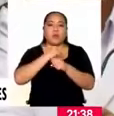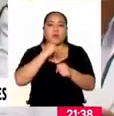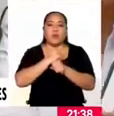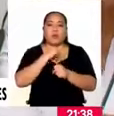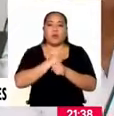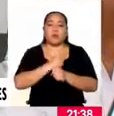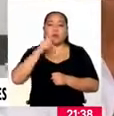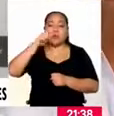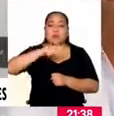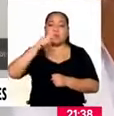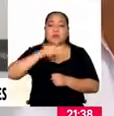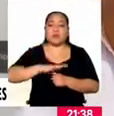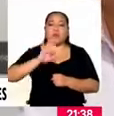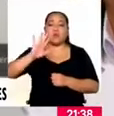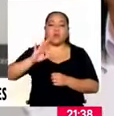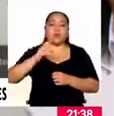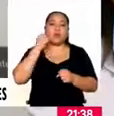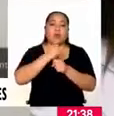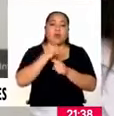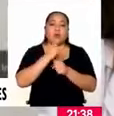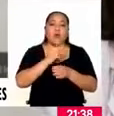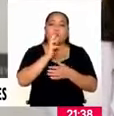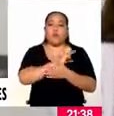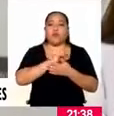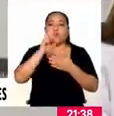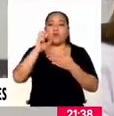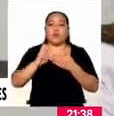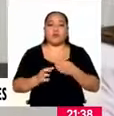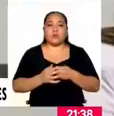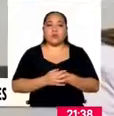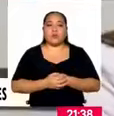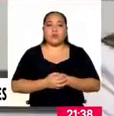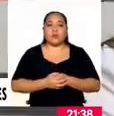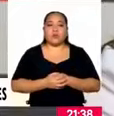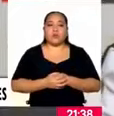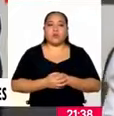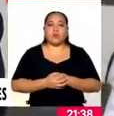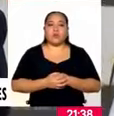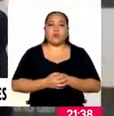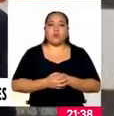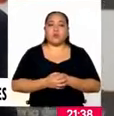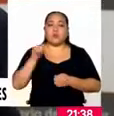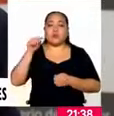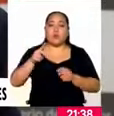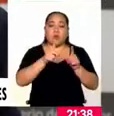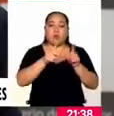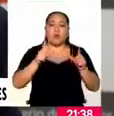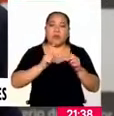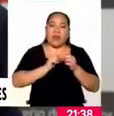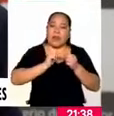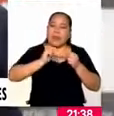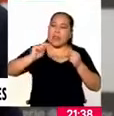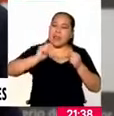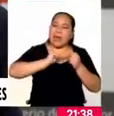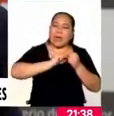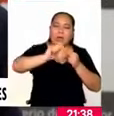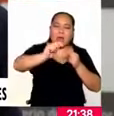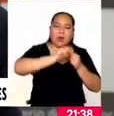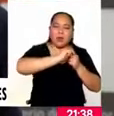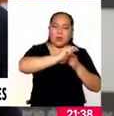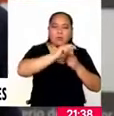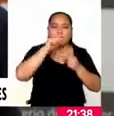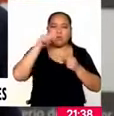es requerida y es muy profesional actualmente. Están en los lugares más remotos del Perú en